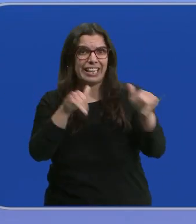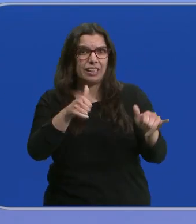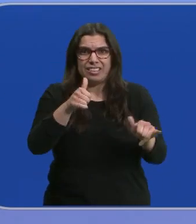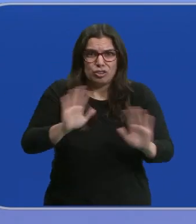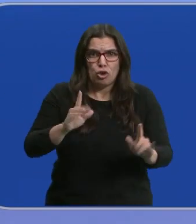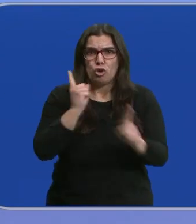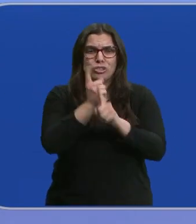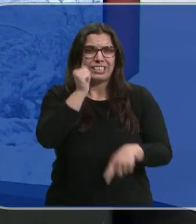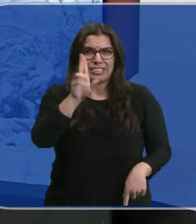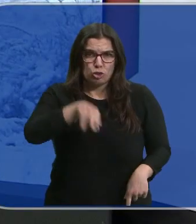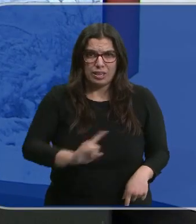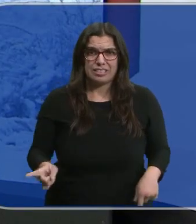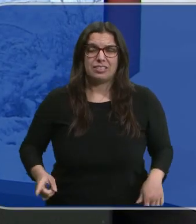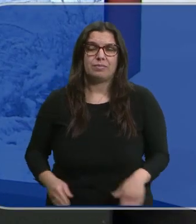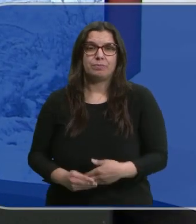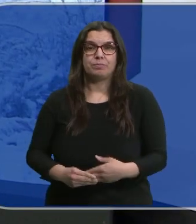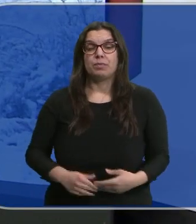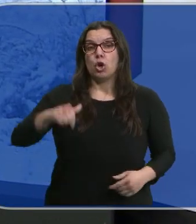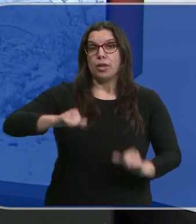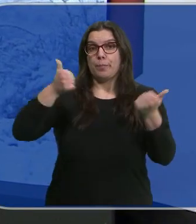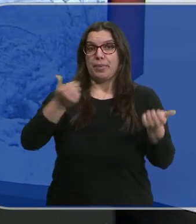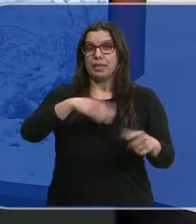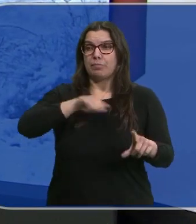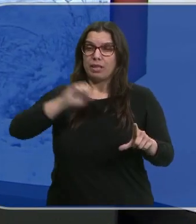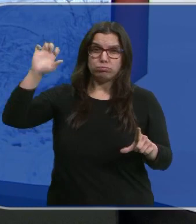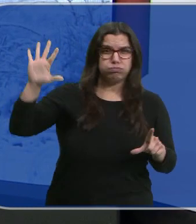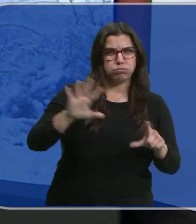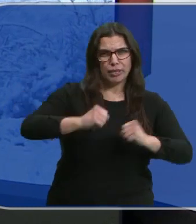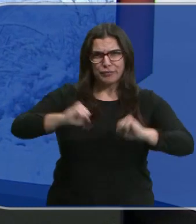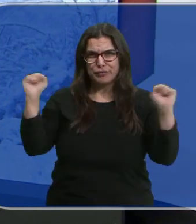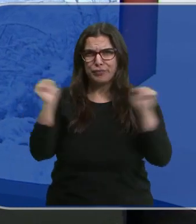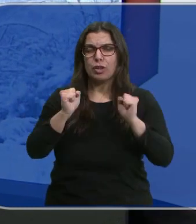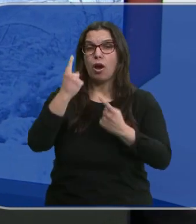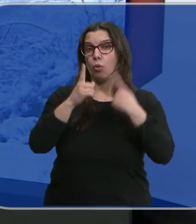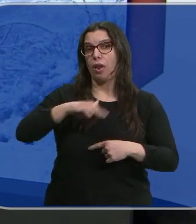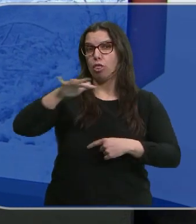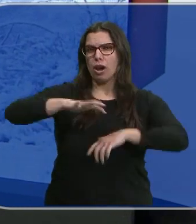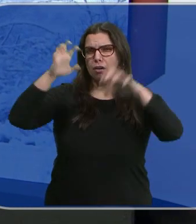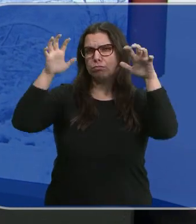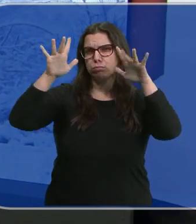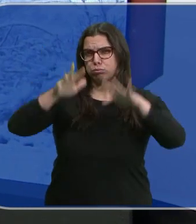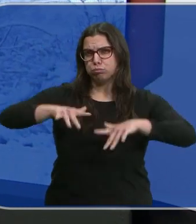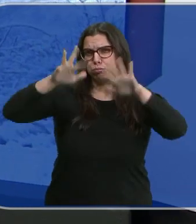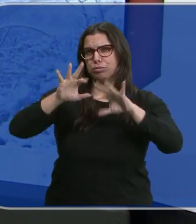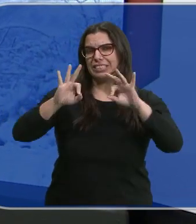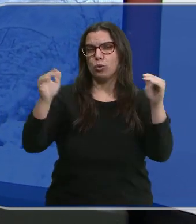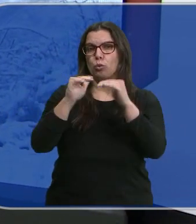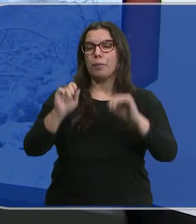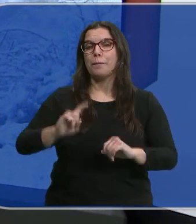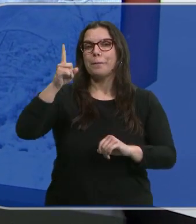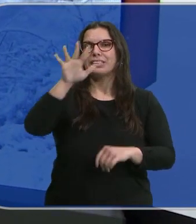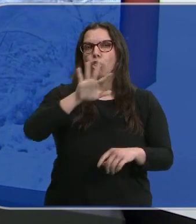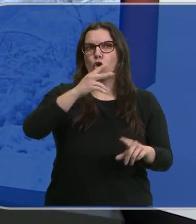Sánchez. Una dana llega hoy a España que va a intensificar las nevadas en algunas zonas hasta el jueves, especialmente en la